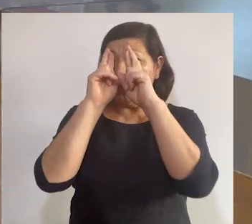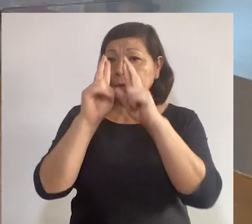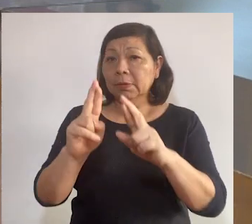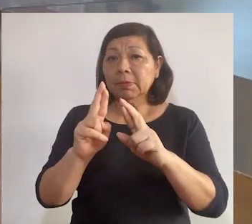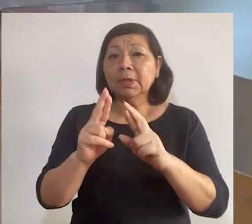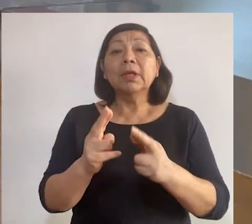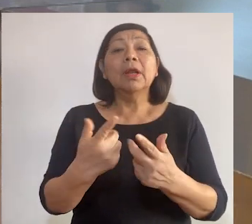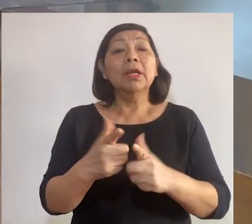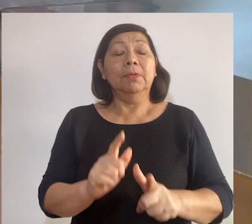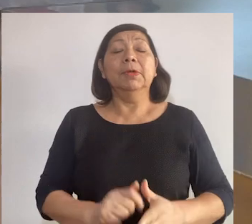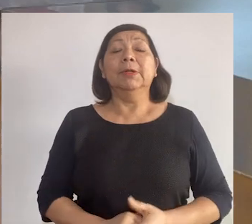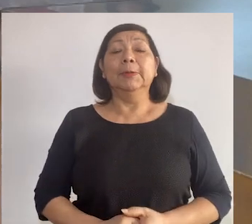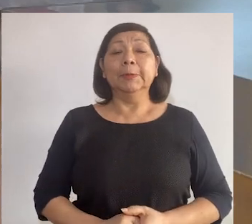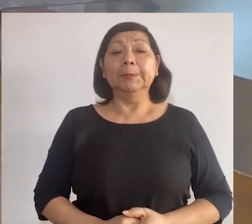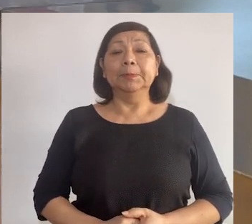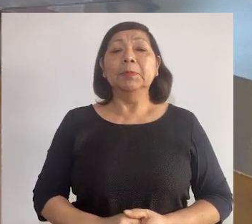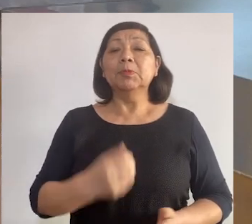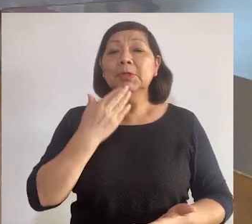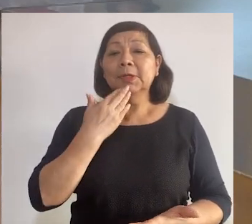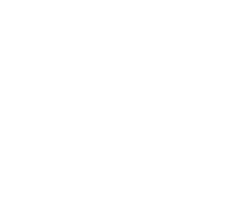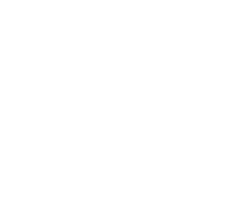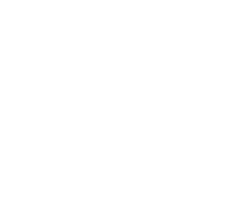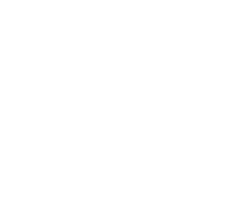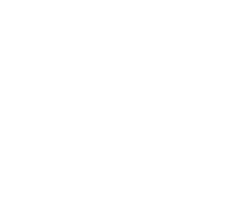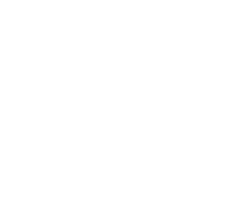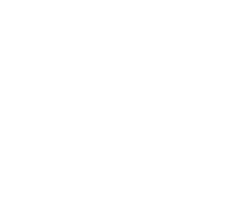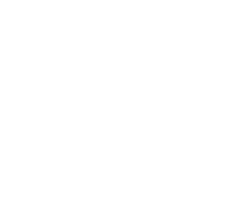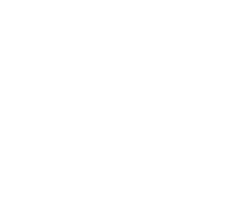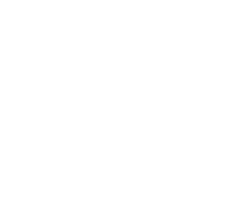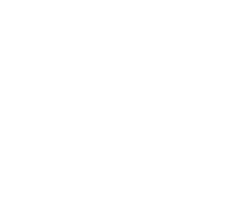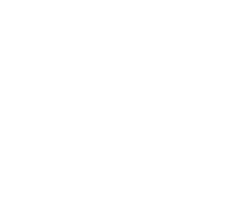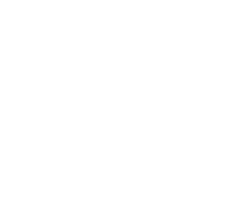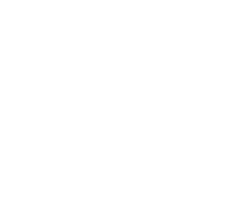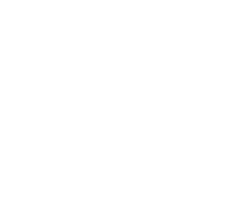respeto a las libertades públicas Muchas gracias